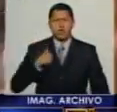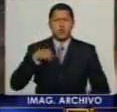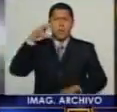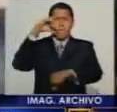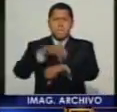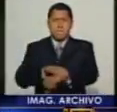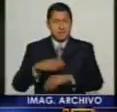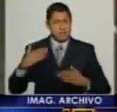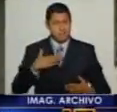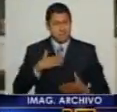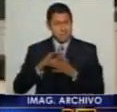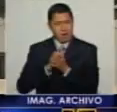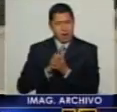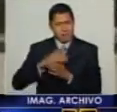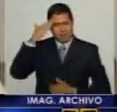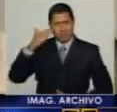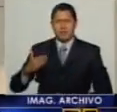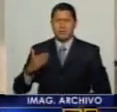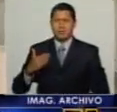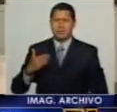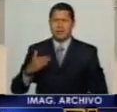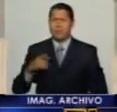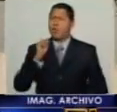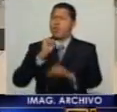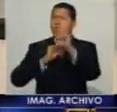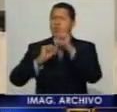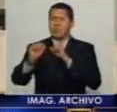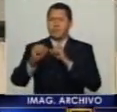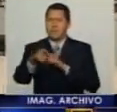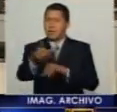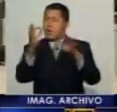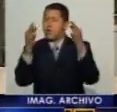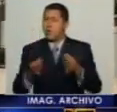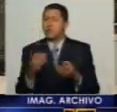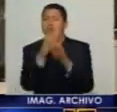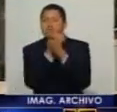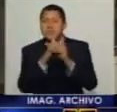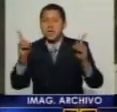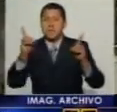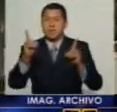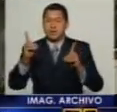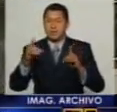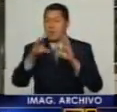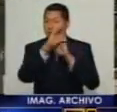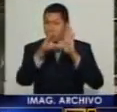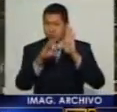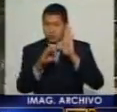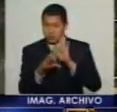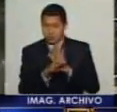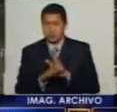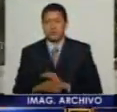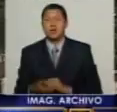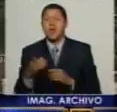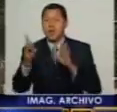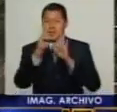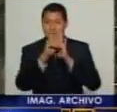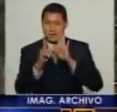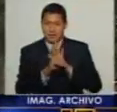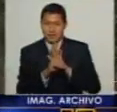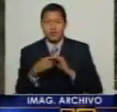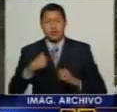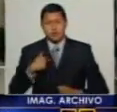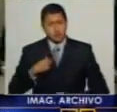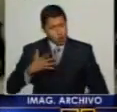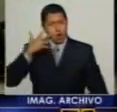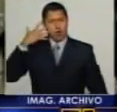por mis propios compañeros de insurgencia por defender justamente la democracia, la constitución y el Estado de Derecho. De lo cual me